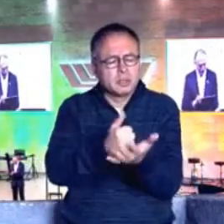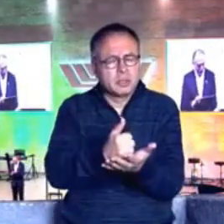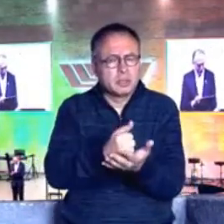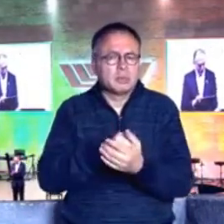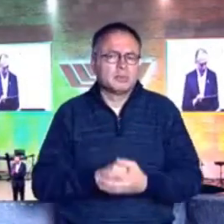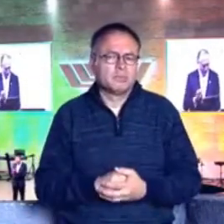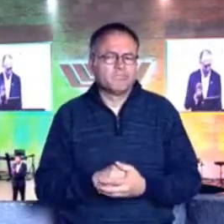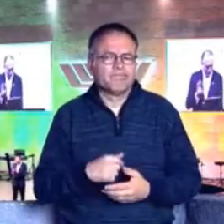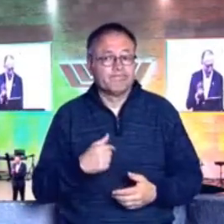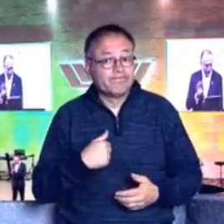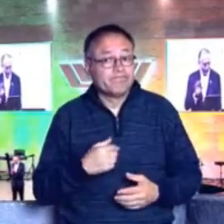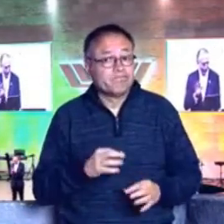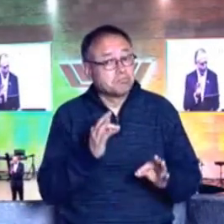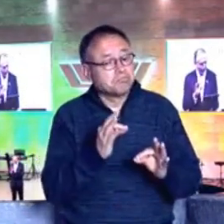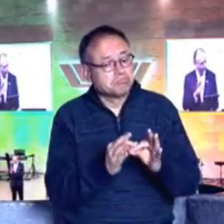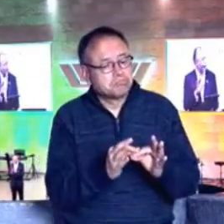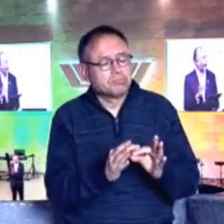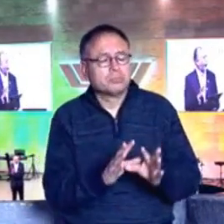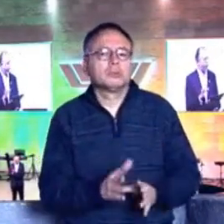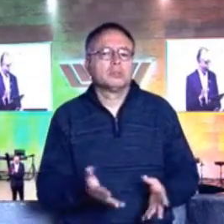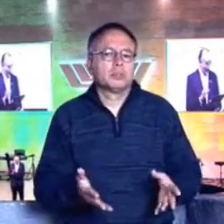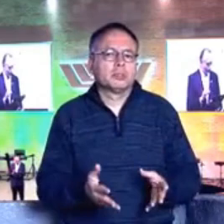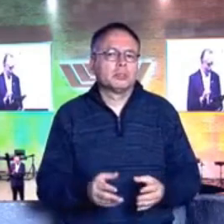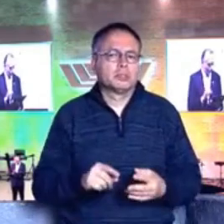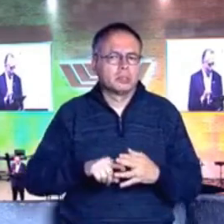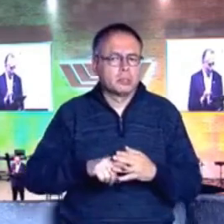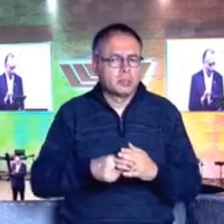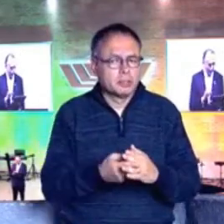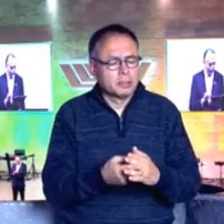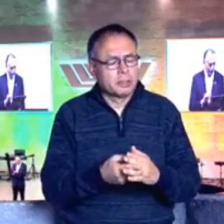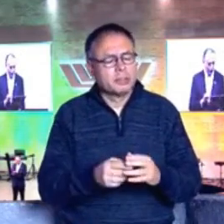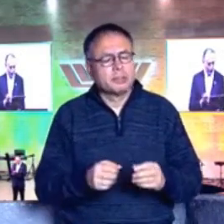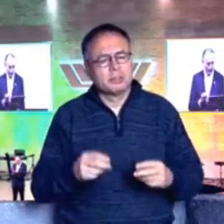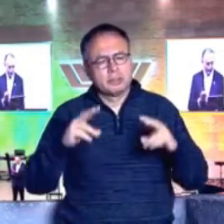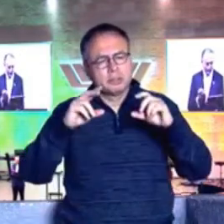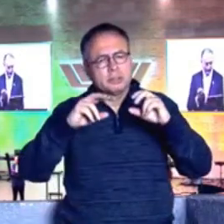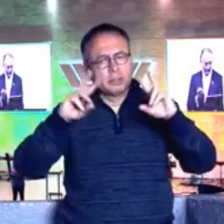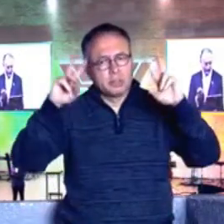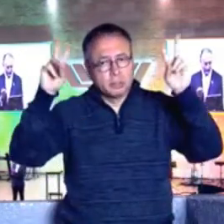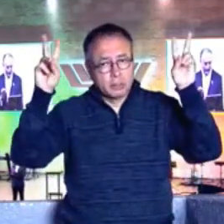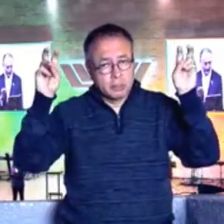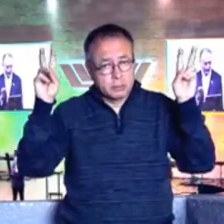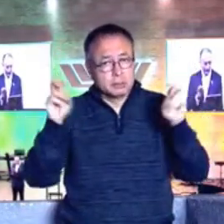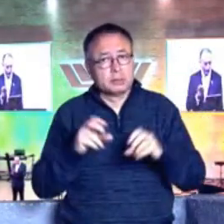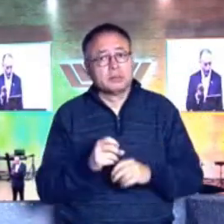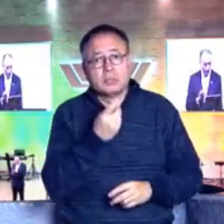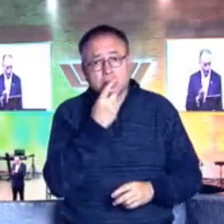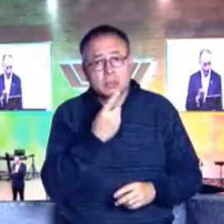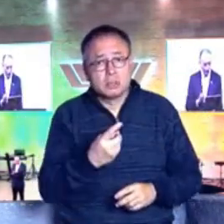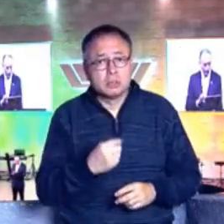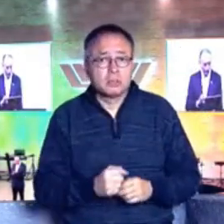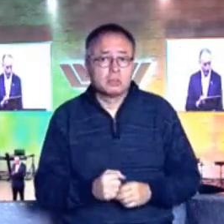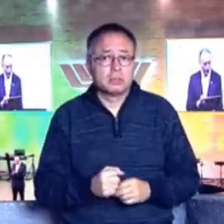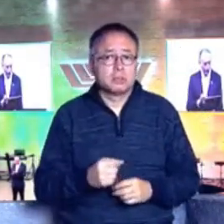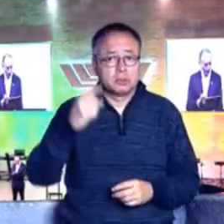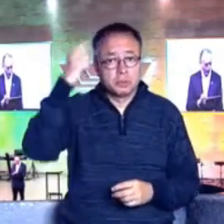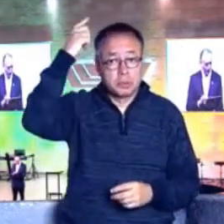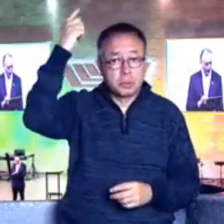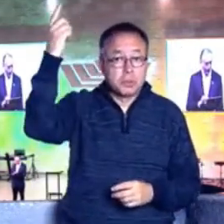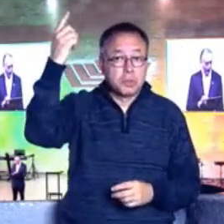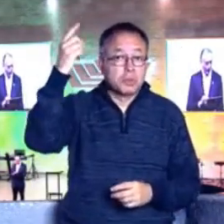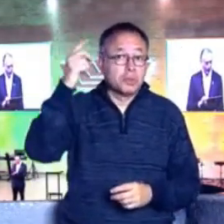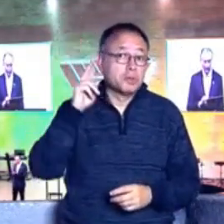que comienza la historia en el versículo 1 diciendo Dios puso a prueba